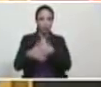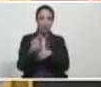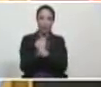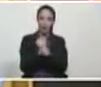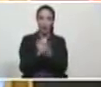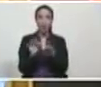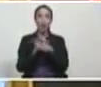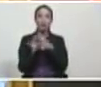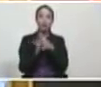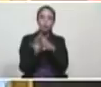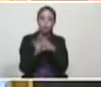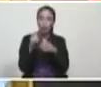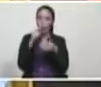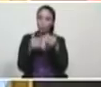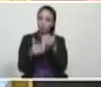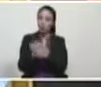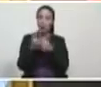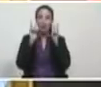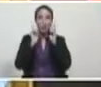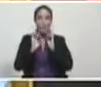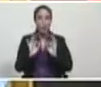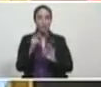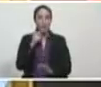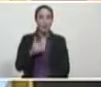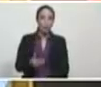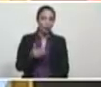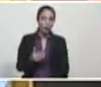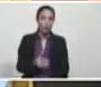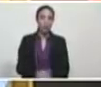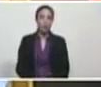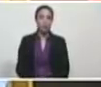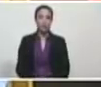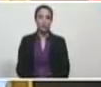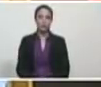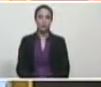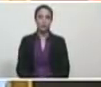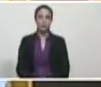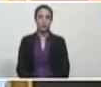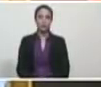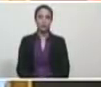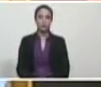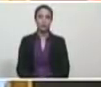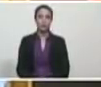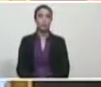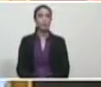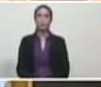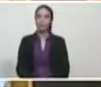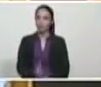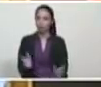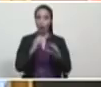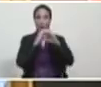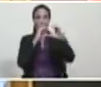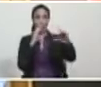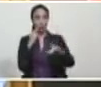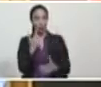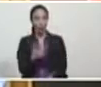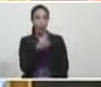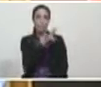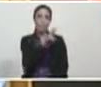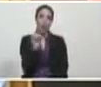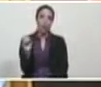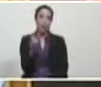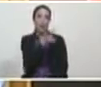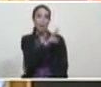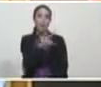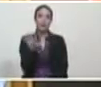el mantenimiento permanente para que un autobús te dure 20, 25,